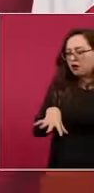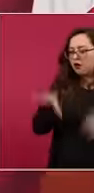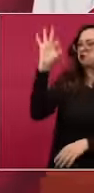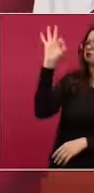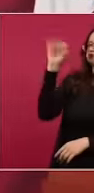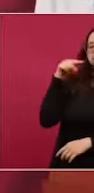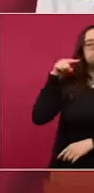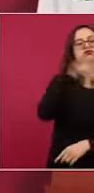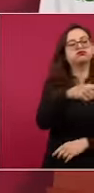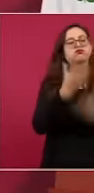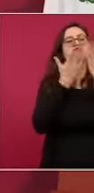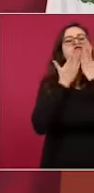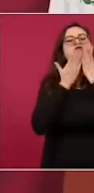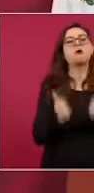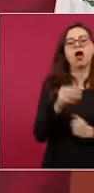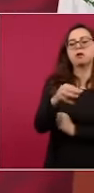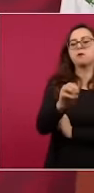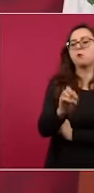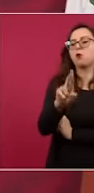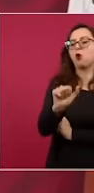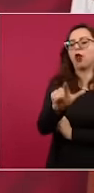incapacidad moral.